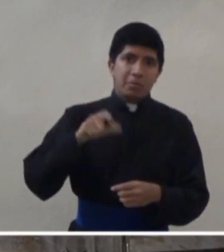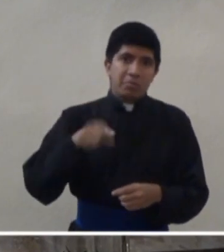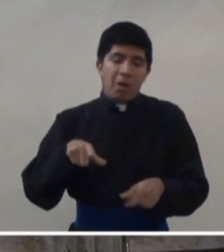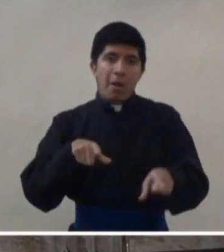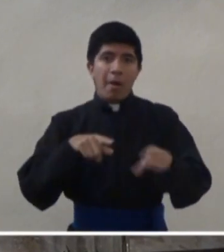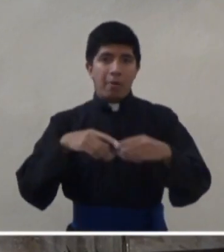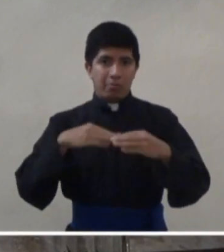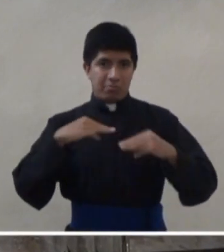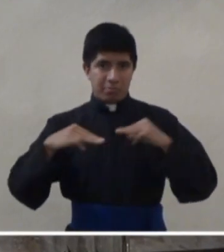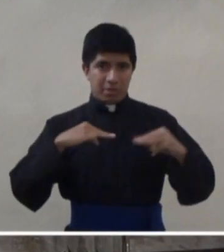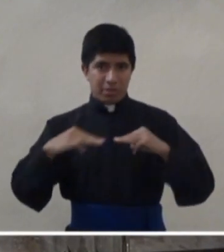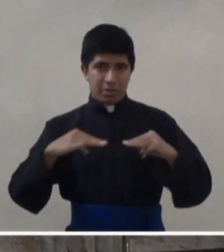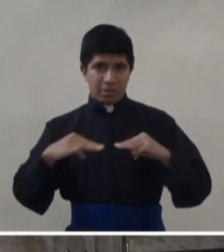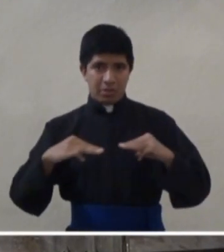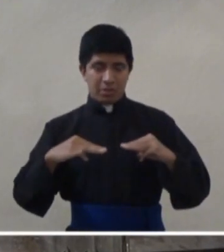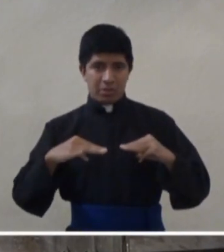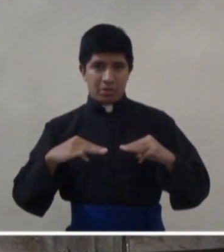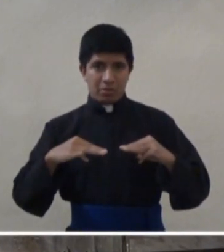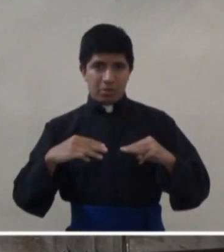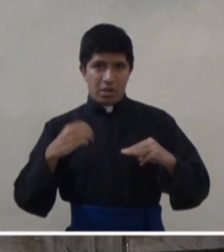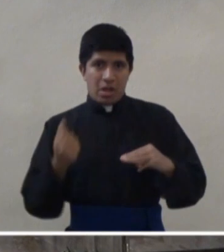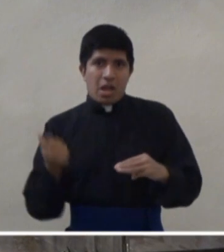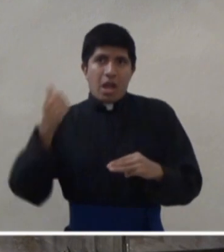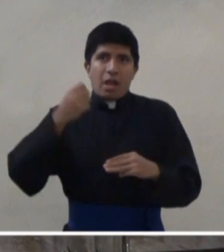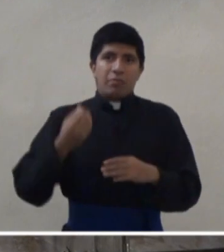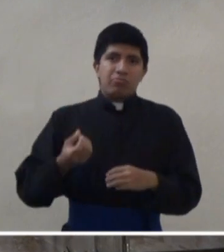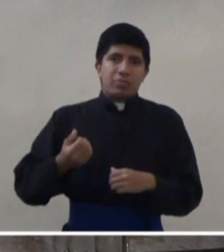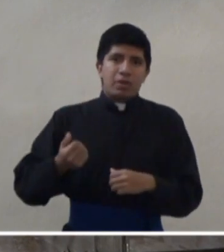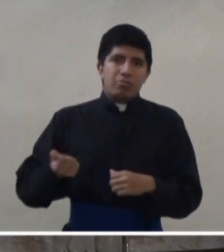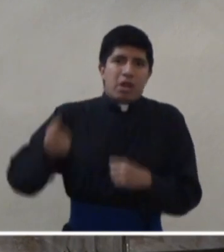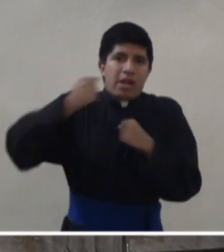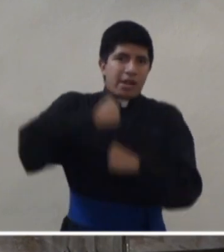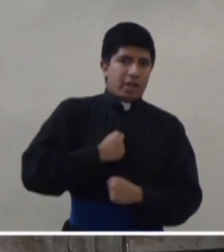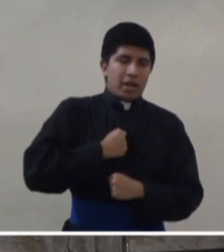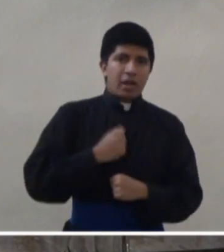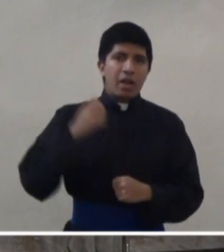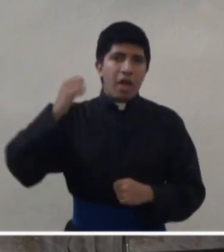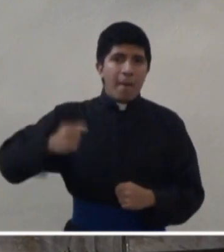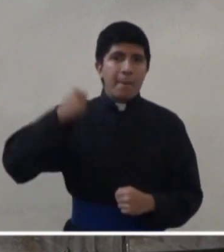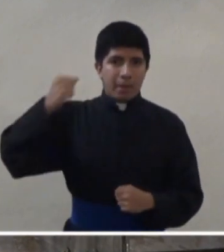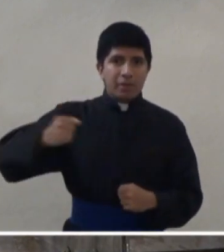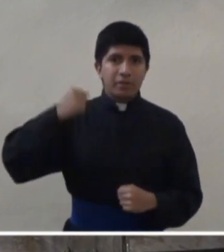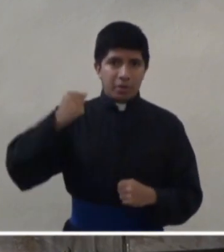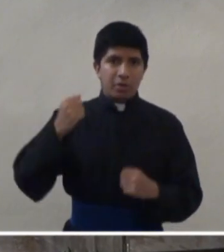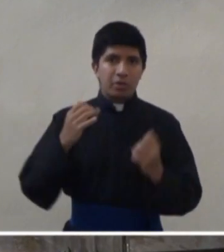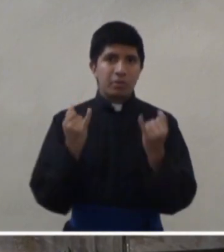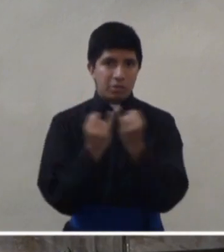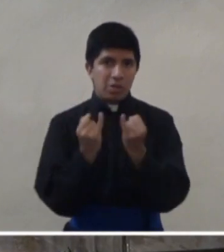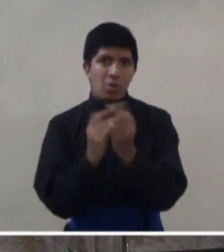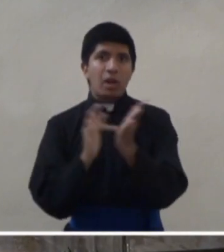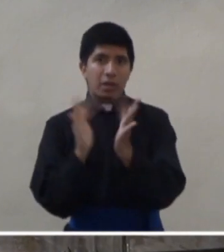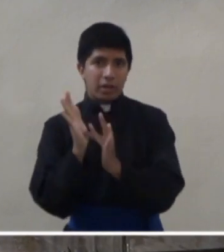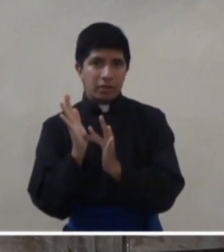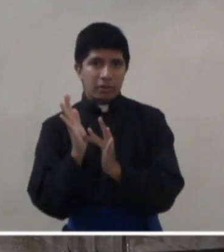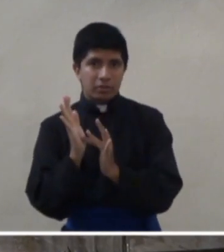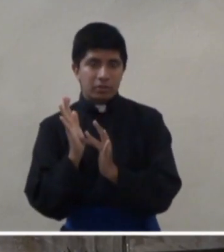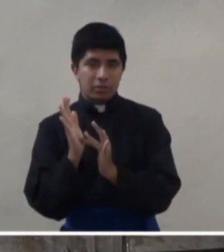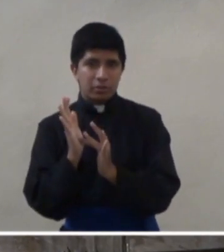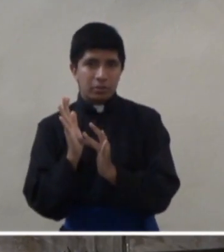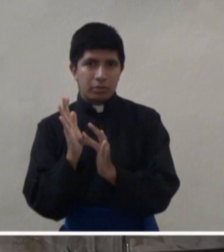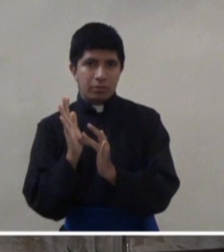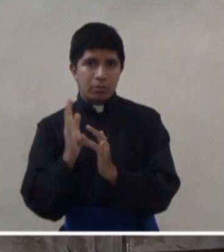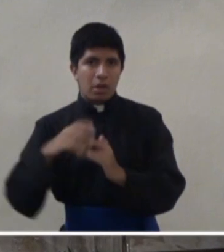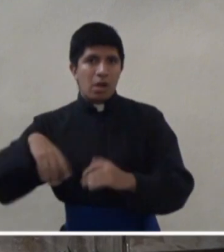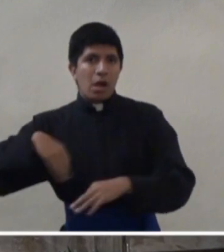nos toca ser pastores. A los sacerdotes, con respecto